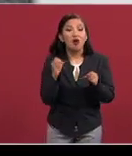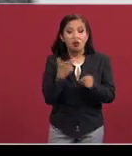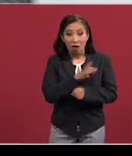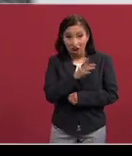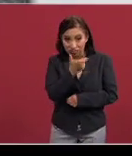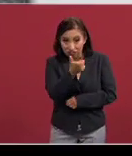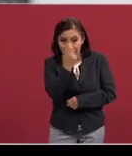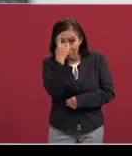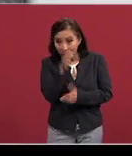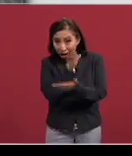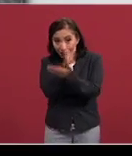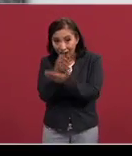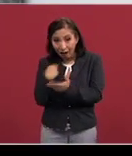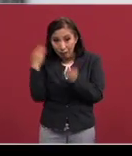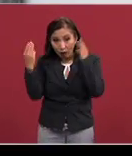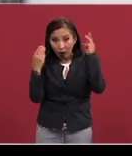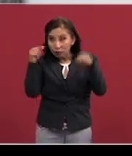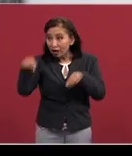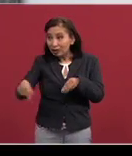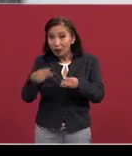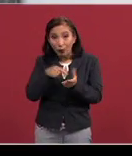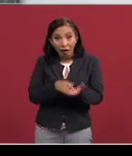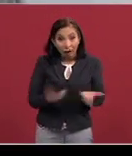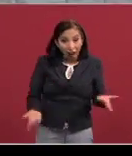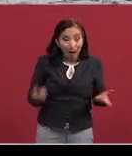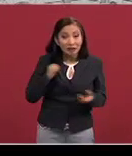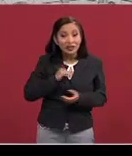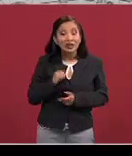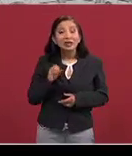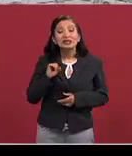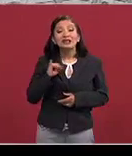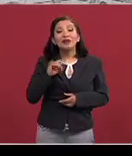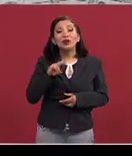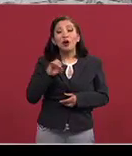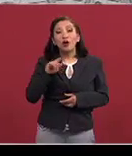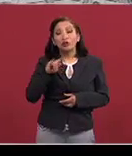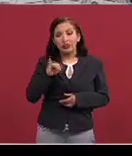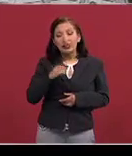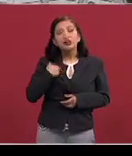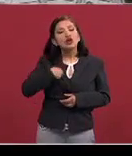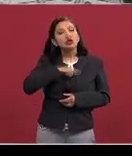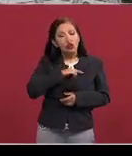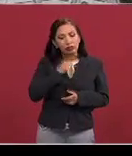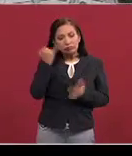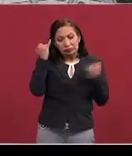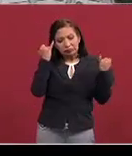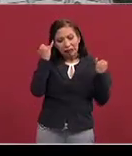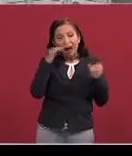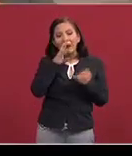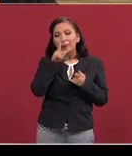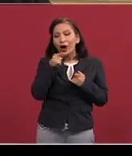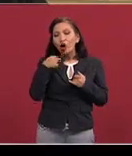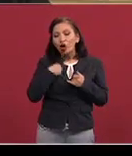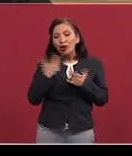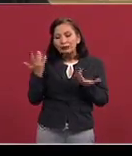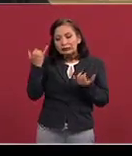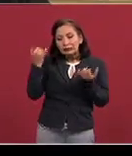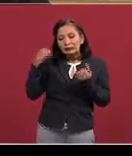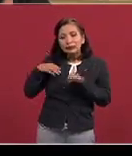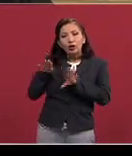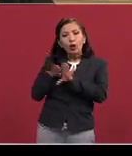medios económicos para acercarse a este magnífico edificio de Silvio Contri, y nosotros hemos ideado esta